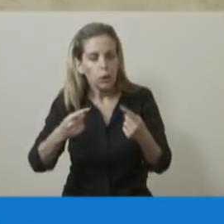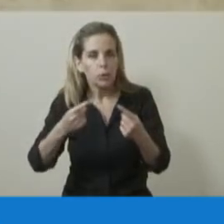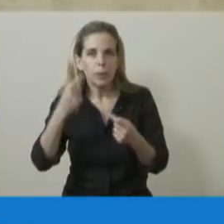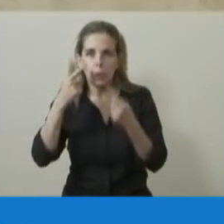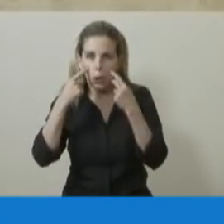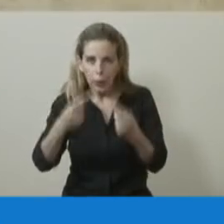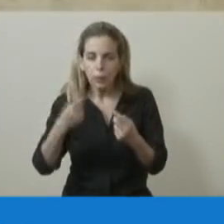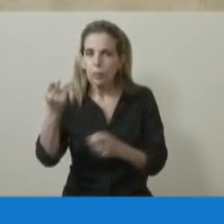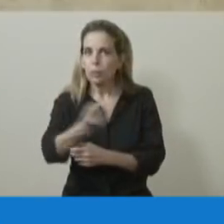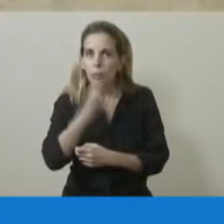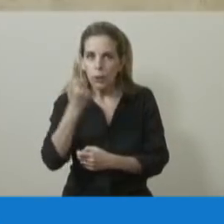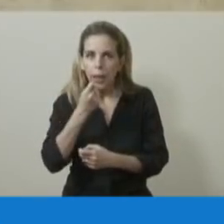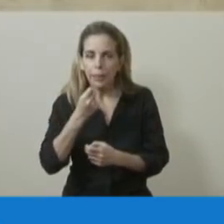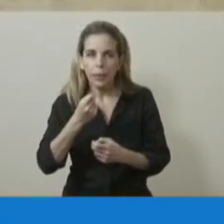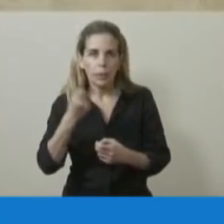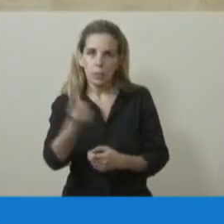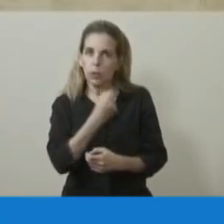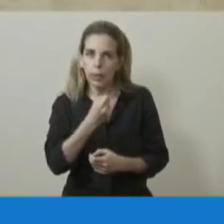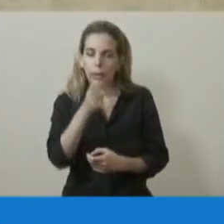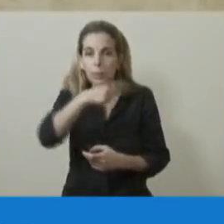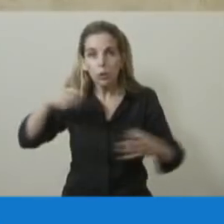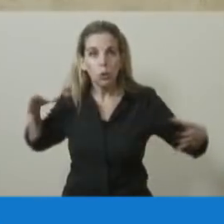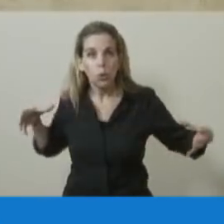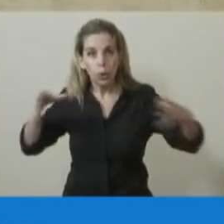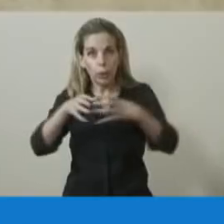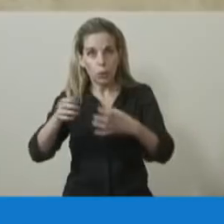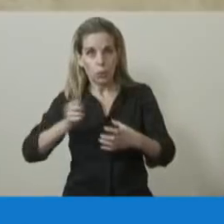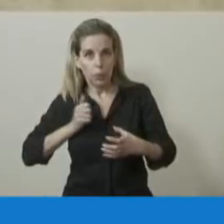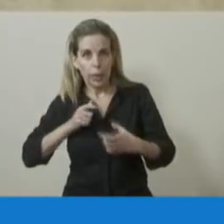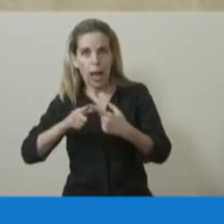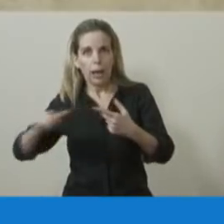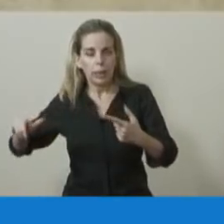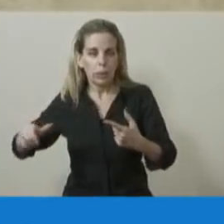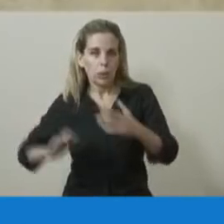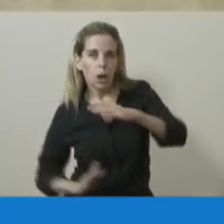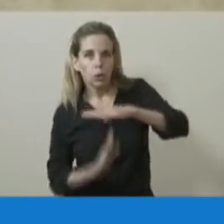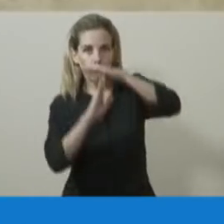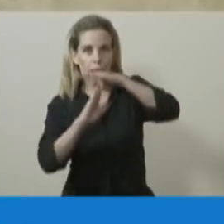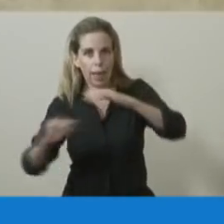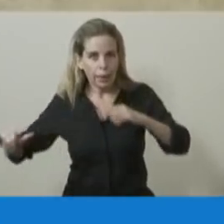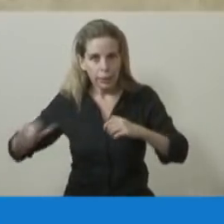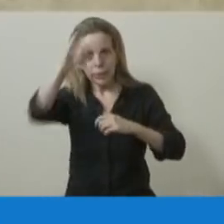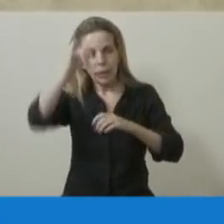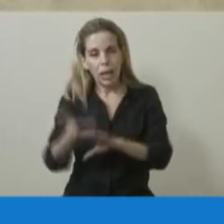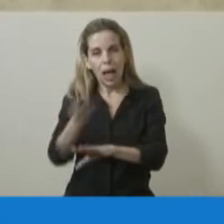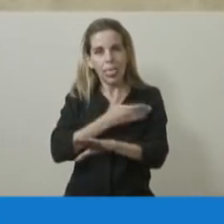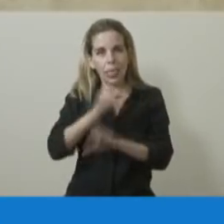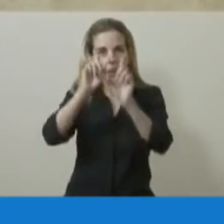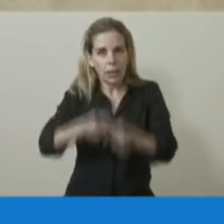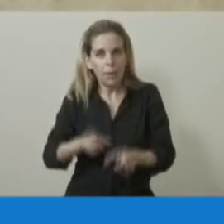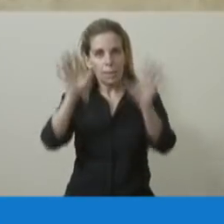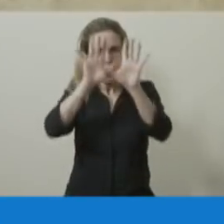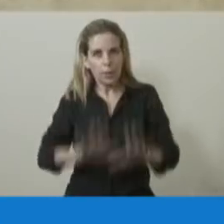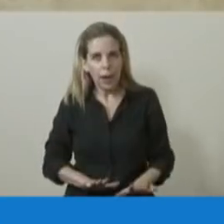justo porque también estas Fuerzas Armadas tuvieron repentinamente que prepararse para